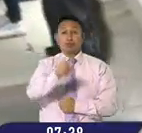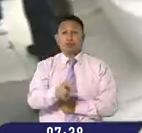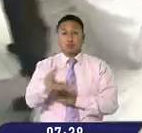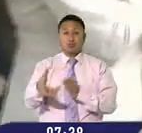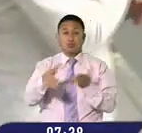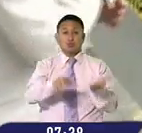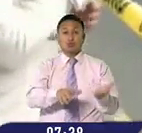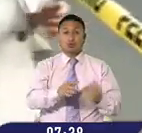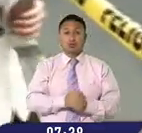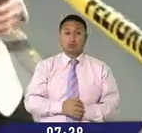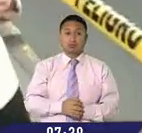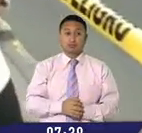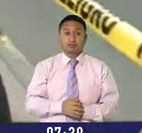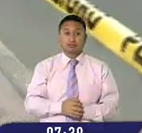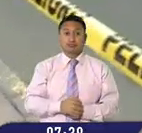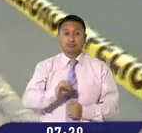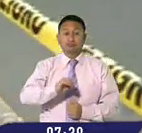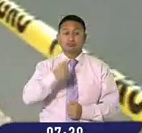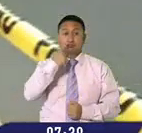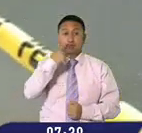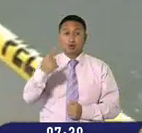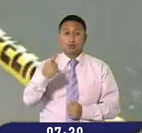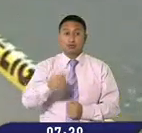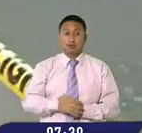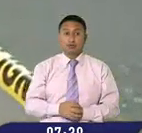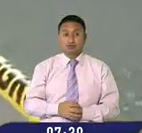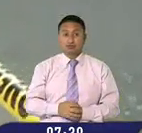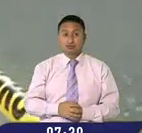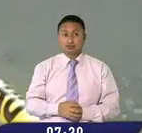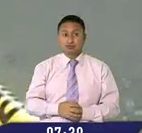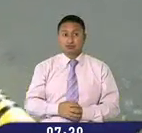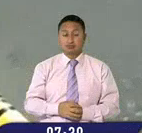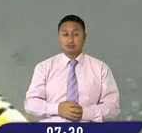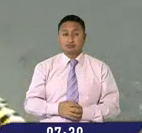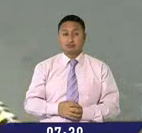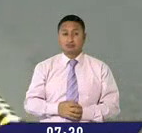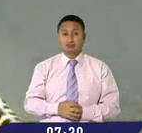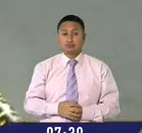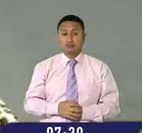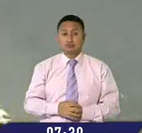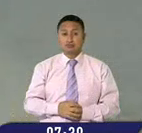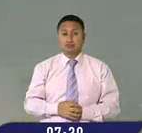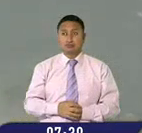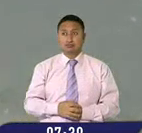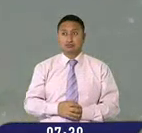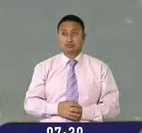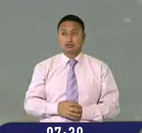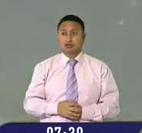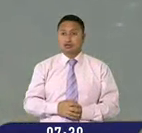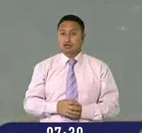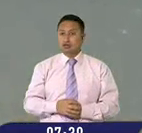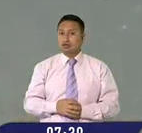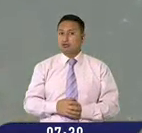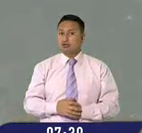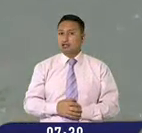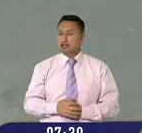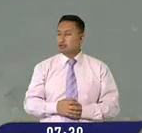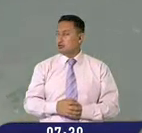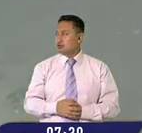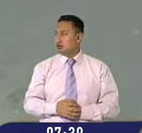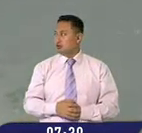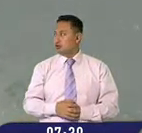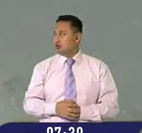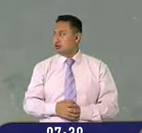persona, aparentemente un hombre de sexo masculino, que ya lo podemos ver sobre la calzada. Aquí se encuentra